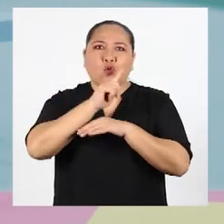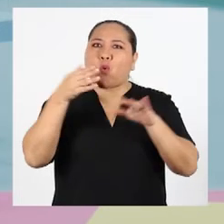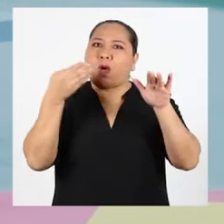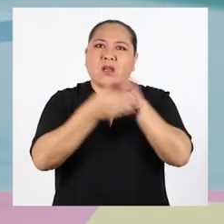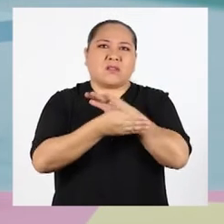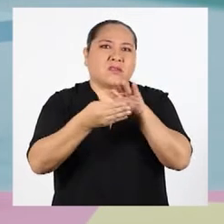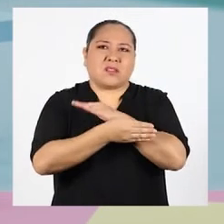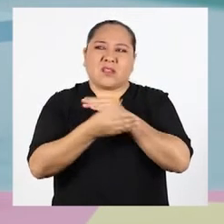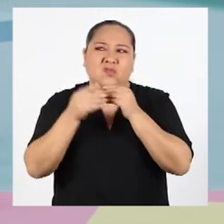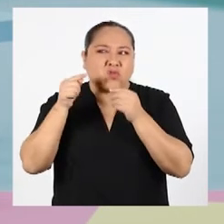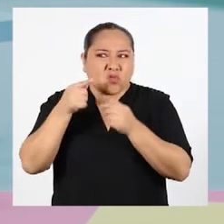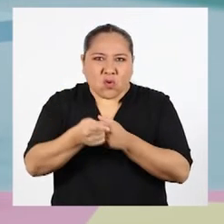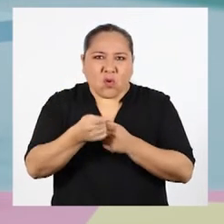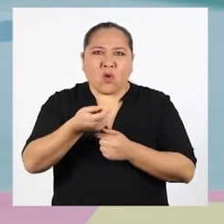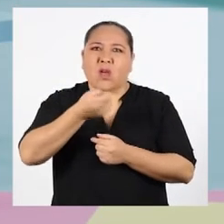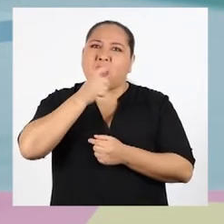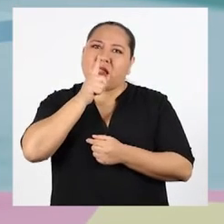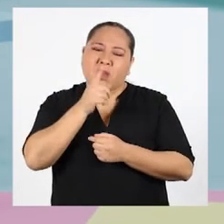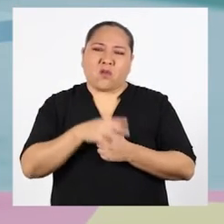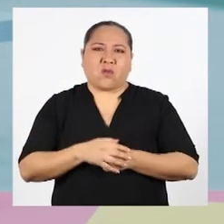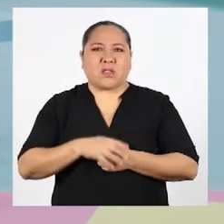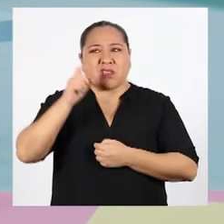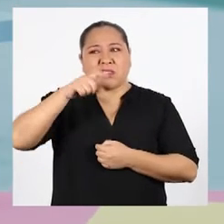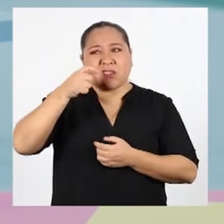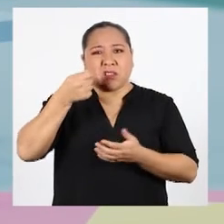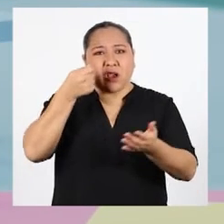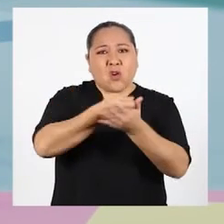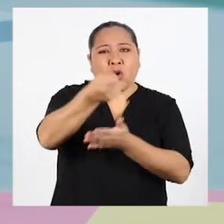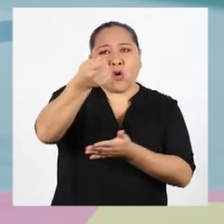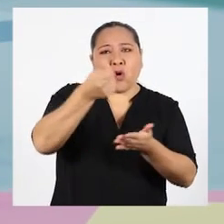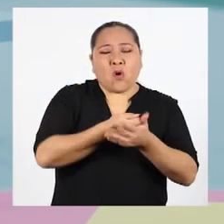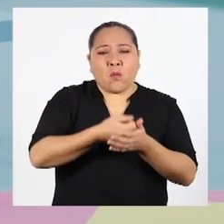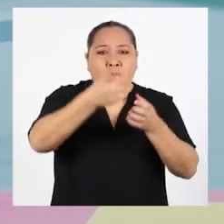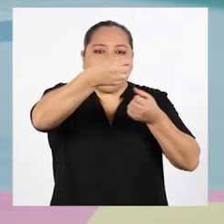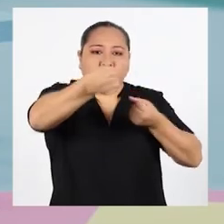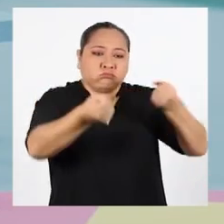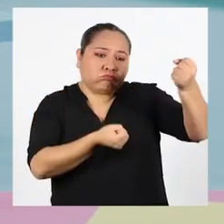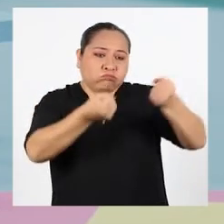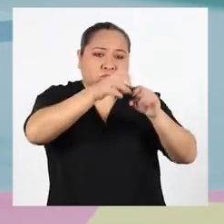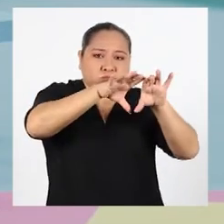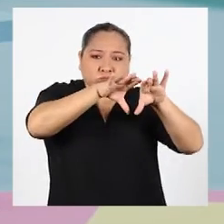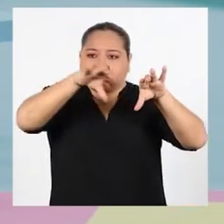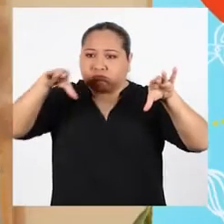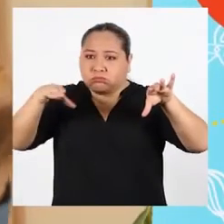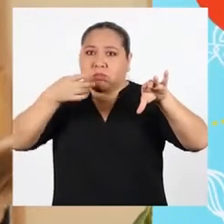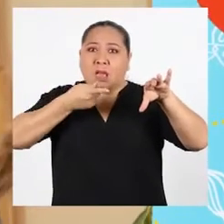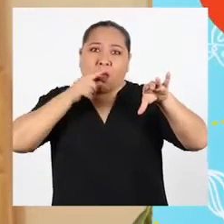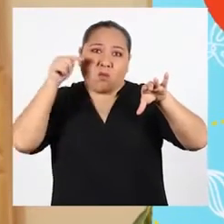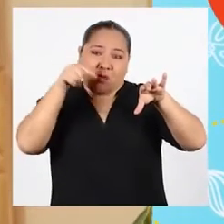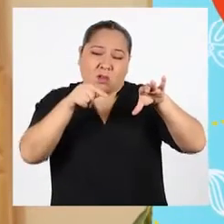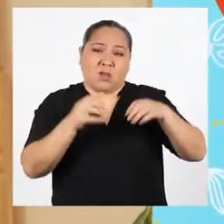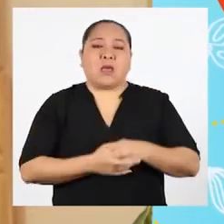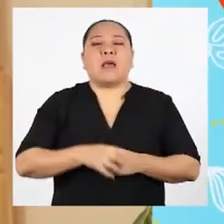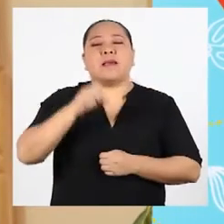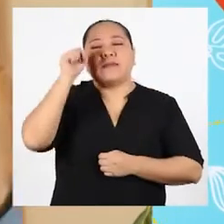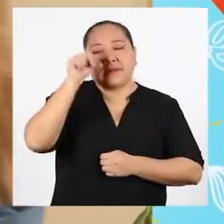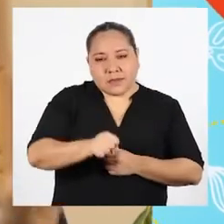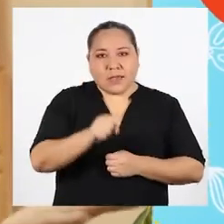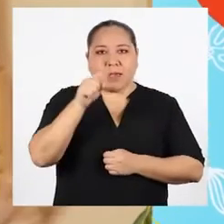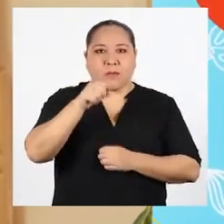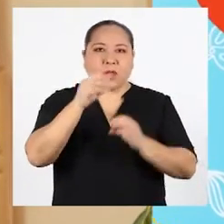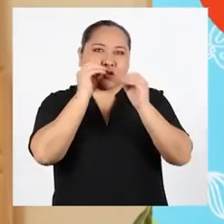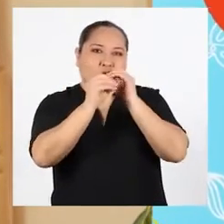tiene acceso directo al agua y tienen que comprarla de una cisterna. Sí, y para enfrentar